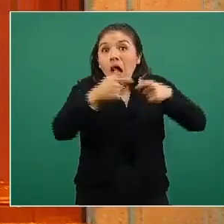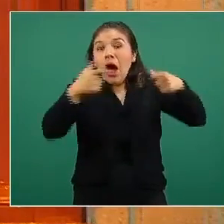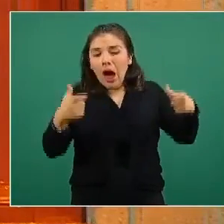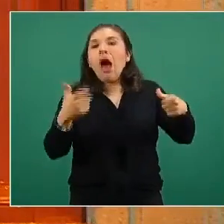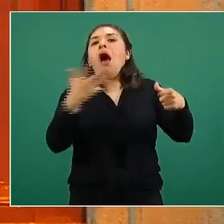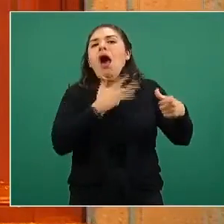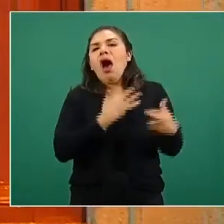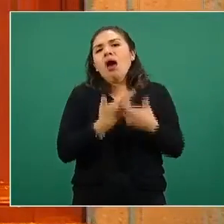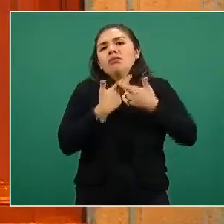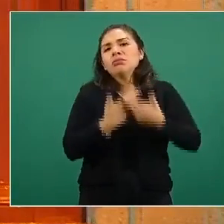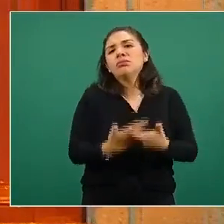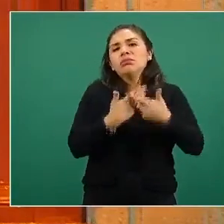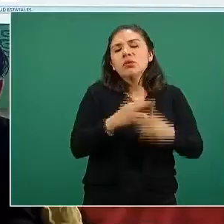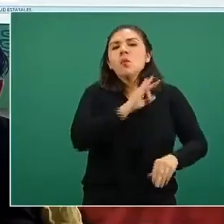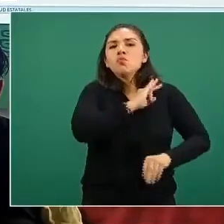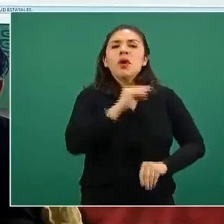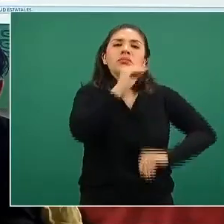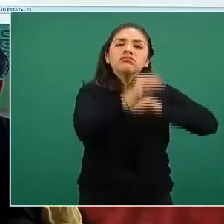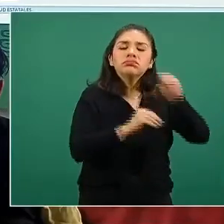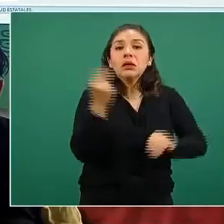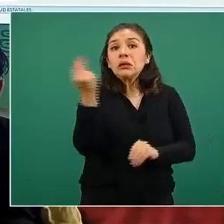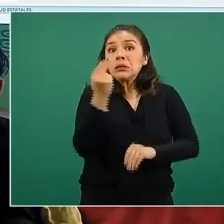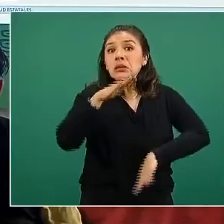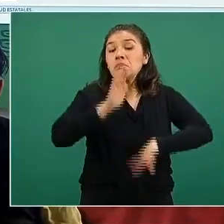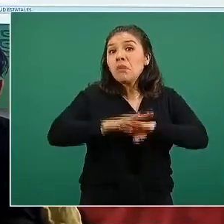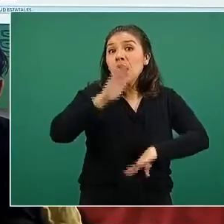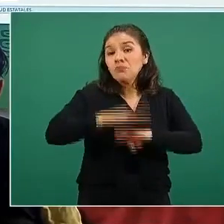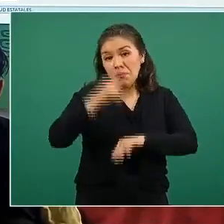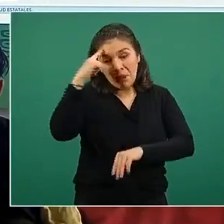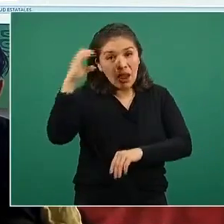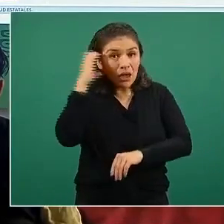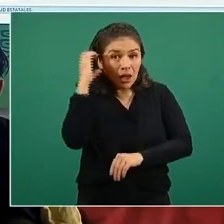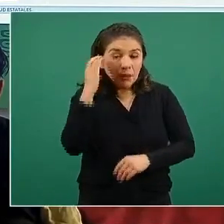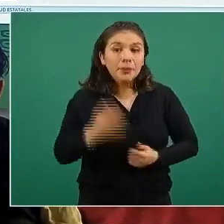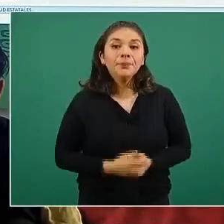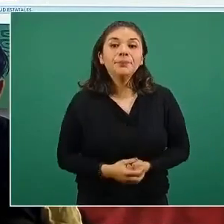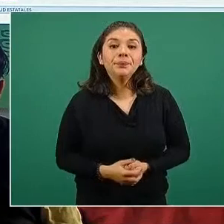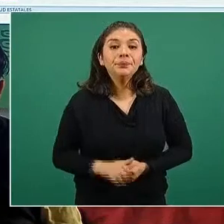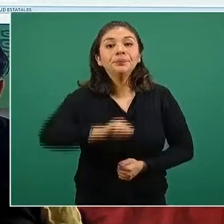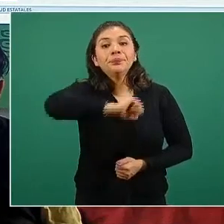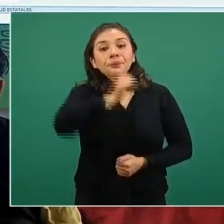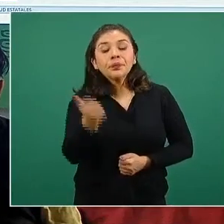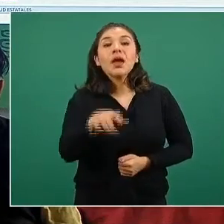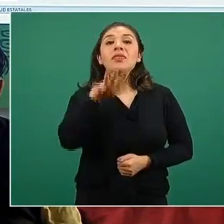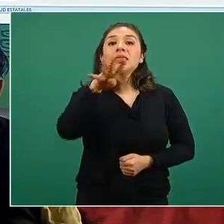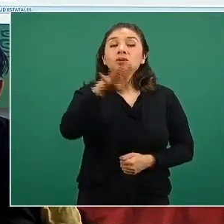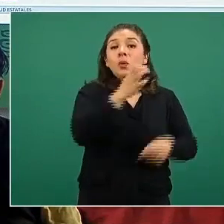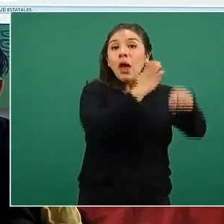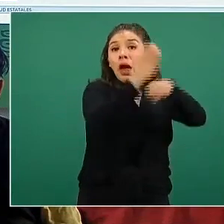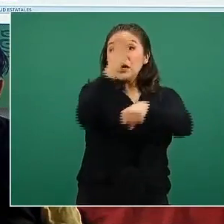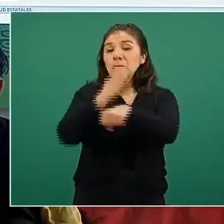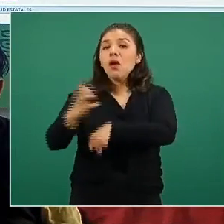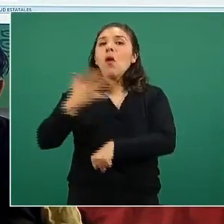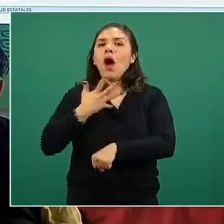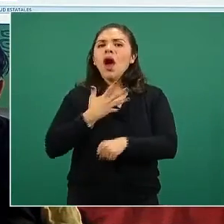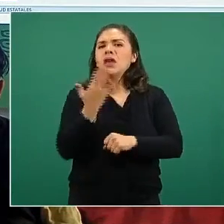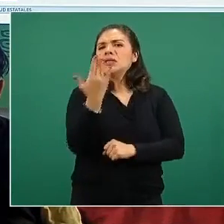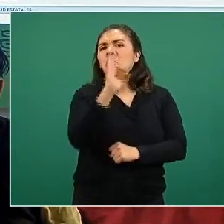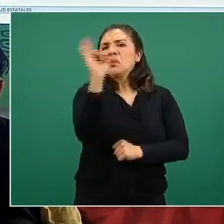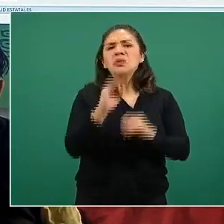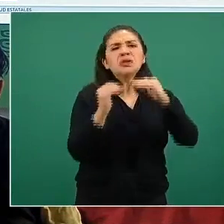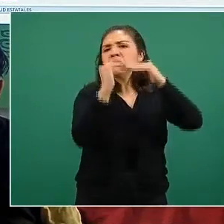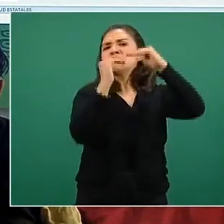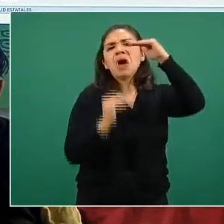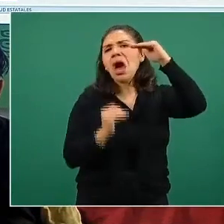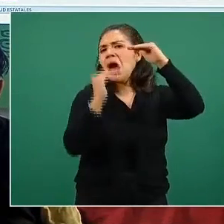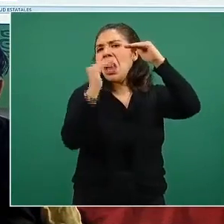tanto tuvieran que seguirse requiriendo las camas. 19 estados tienen menos del